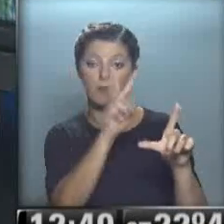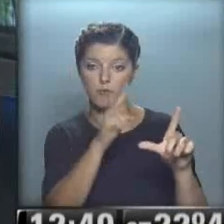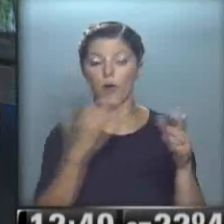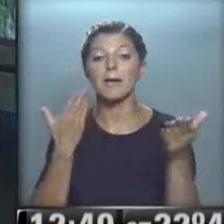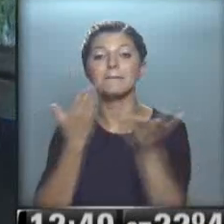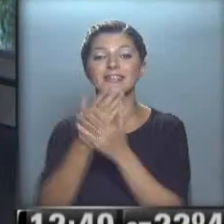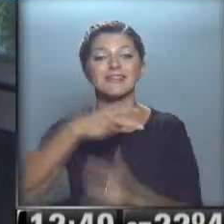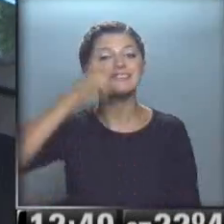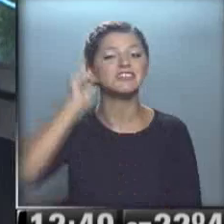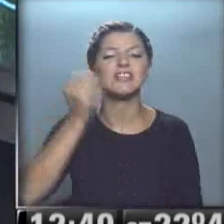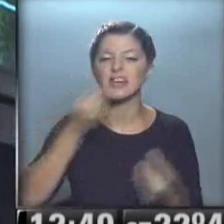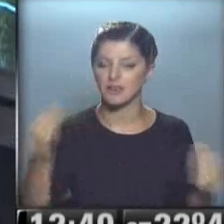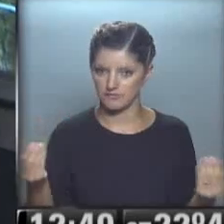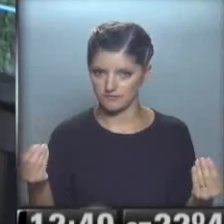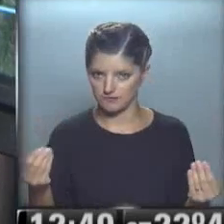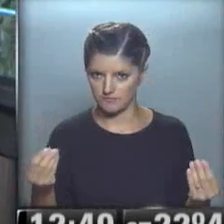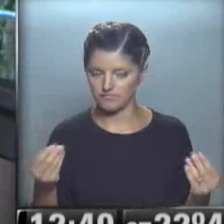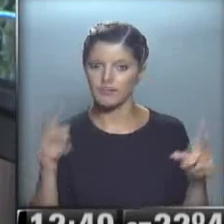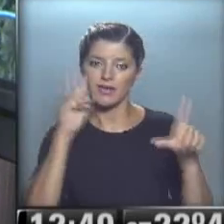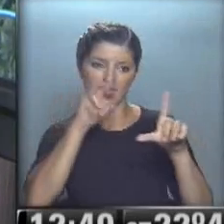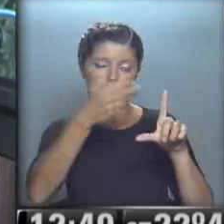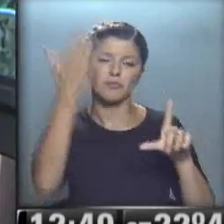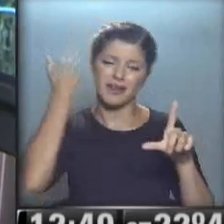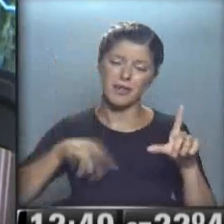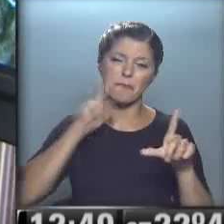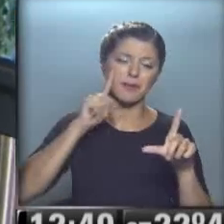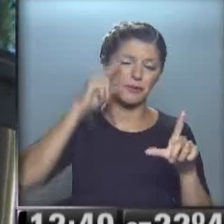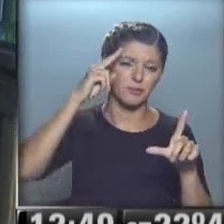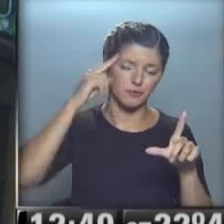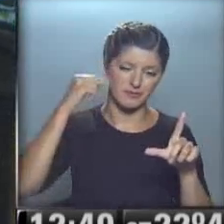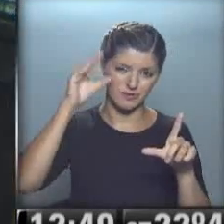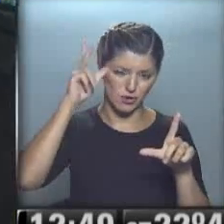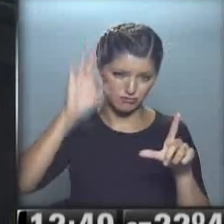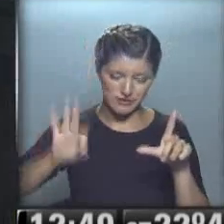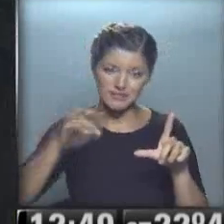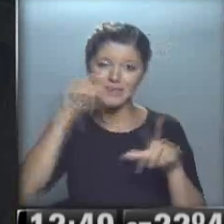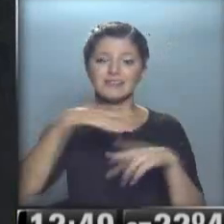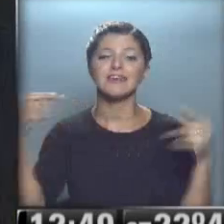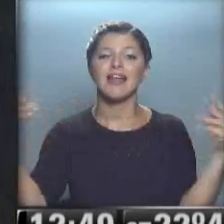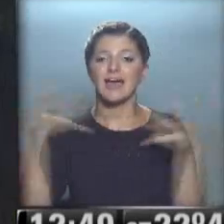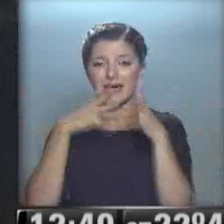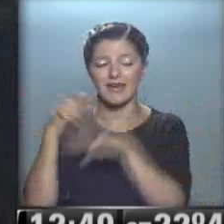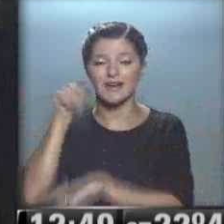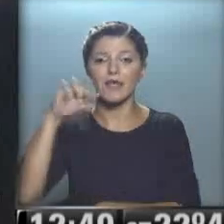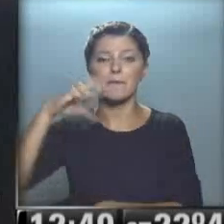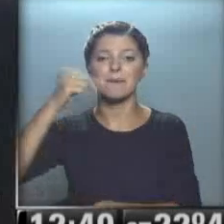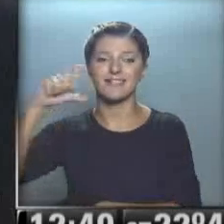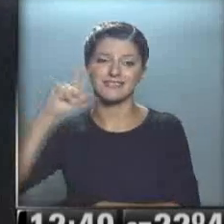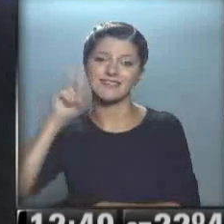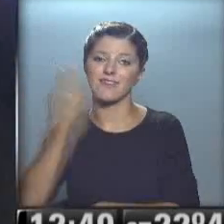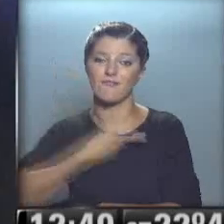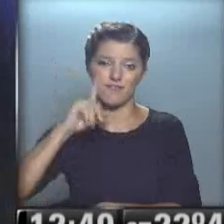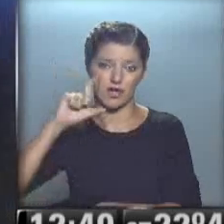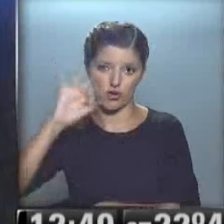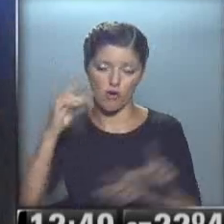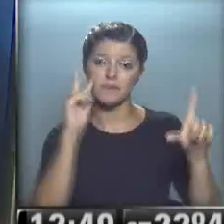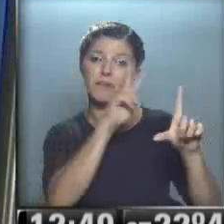de chile Eh Esto viene del siglo XIX de la guerra del Pacífico finalmente el mapa terminó así como sabemos